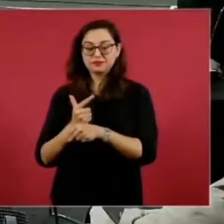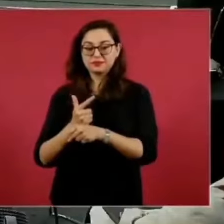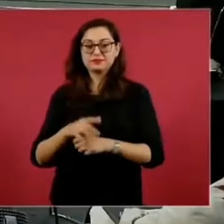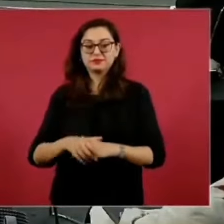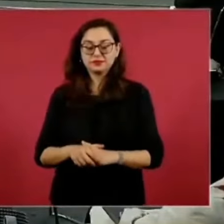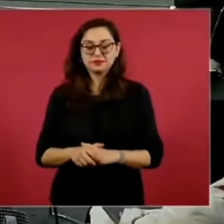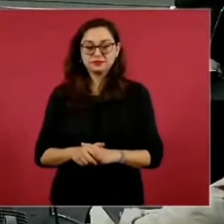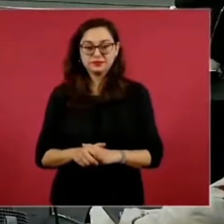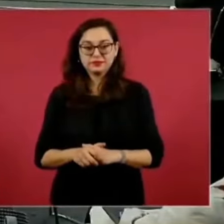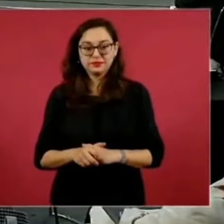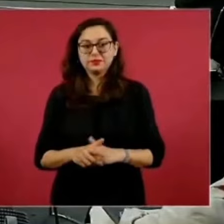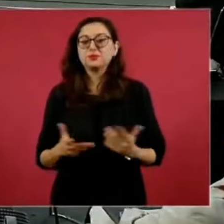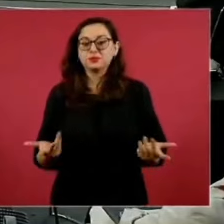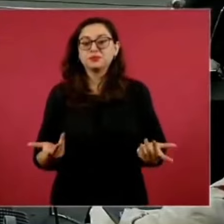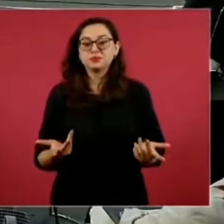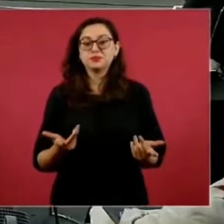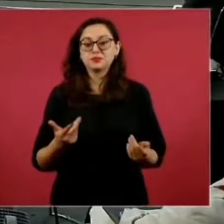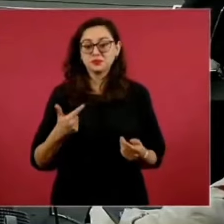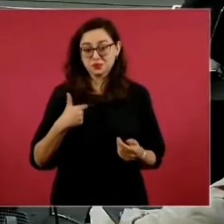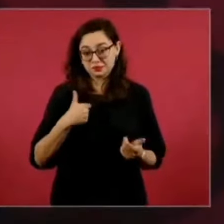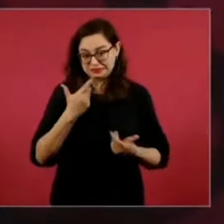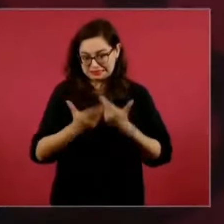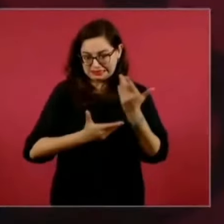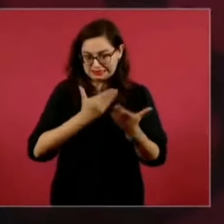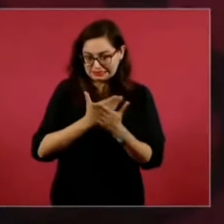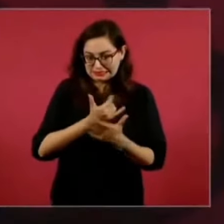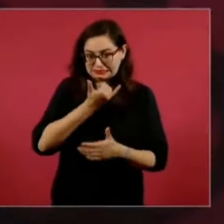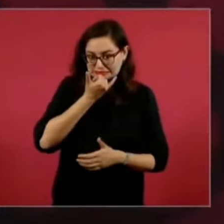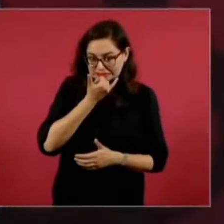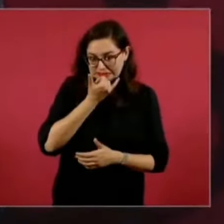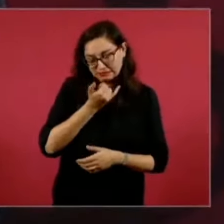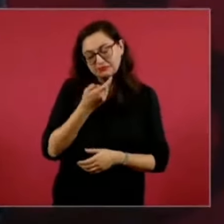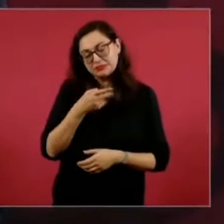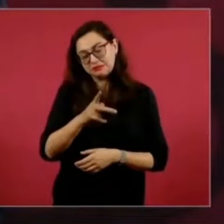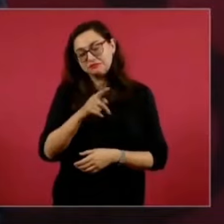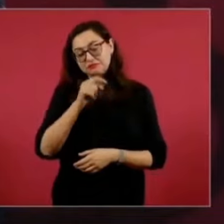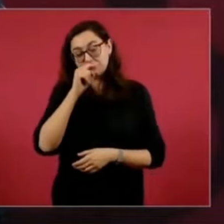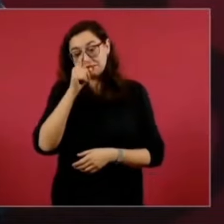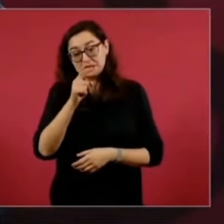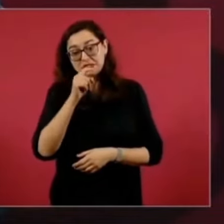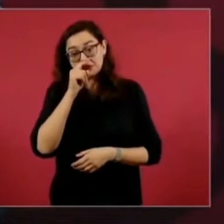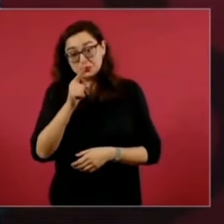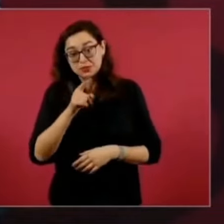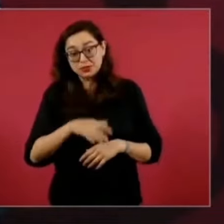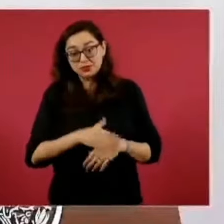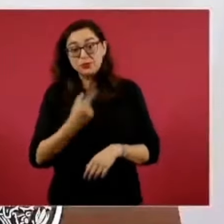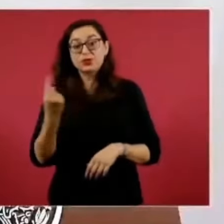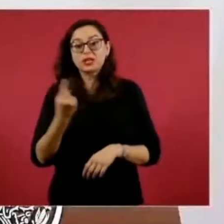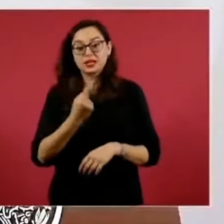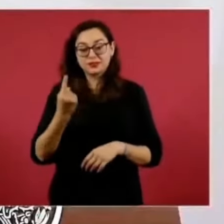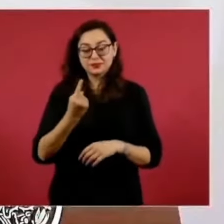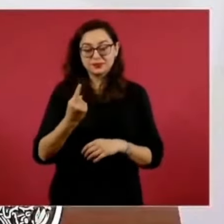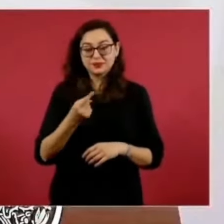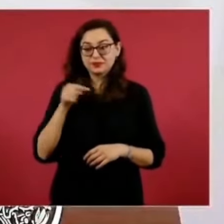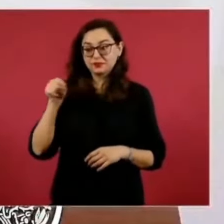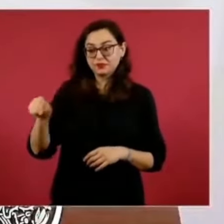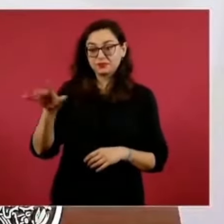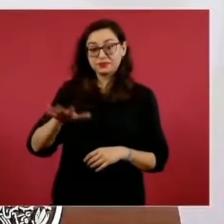quería resumir ofreciendo disculpas en Tabasco